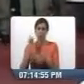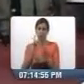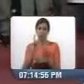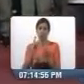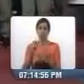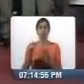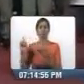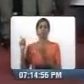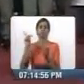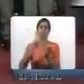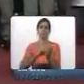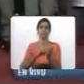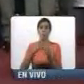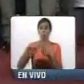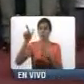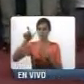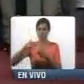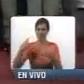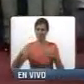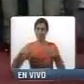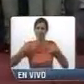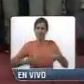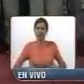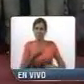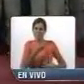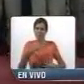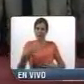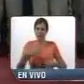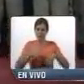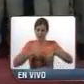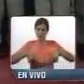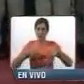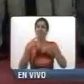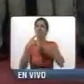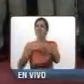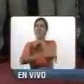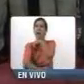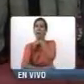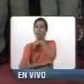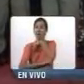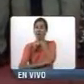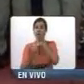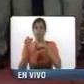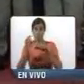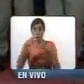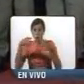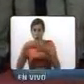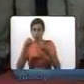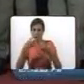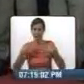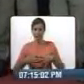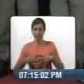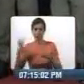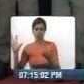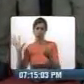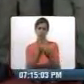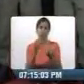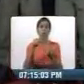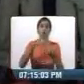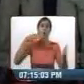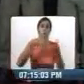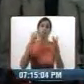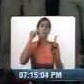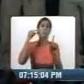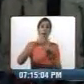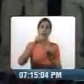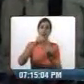personas que portaban franelas blancas con el logo de fraude. Bueno, esta es una comunidad que siempre ha votado en